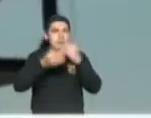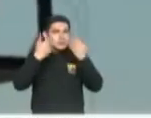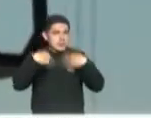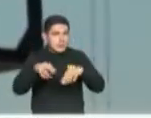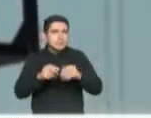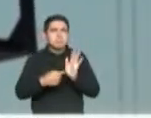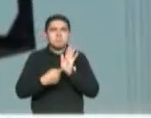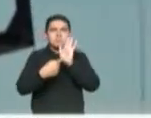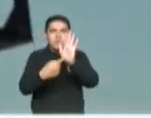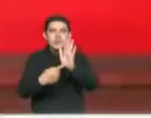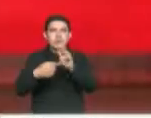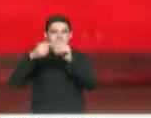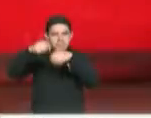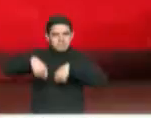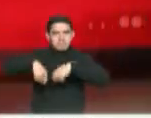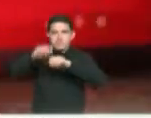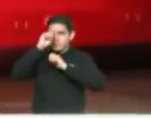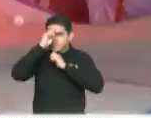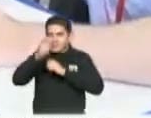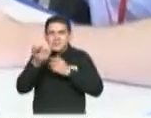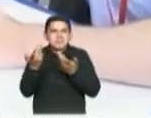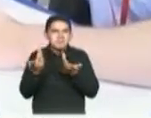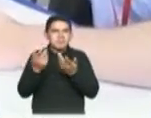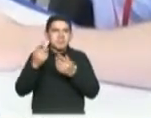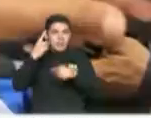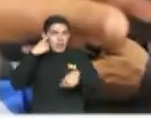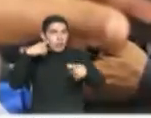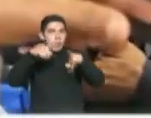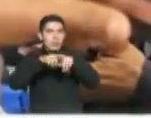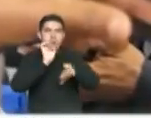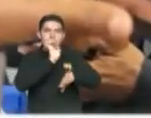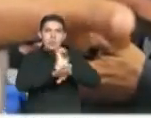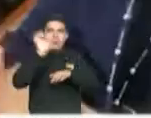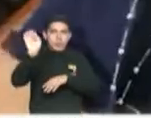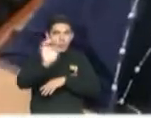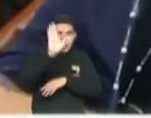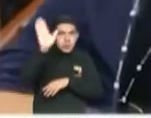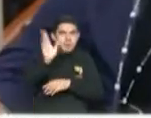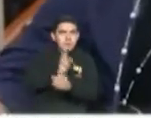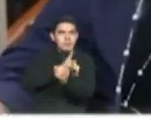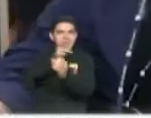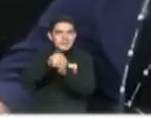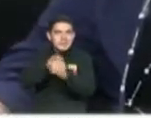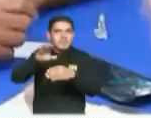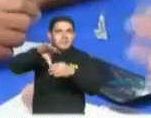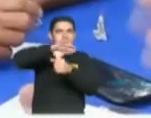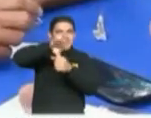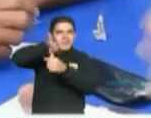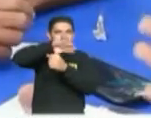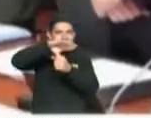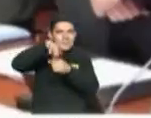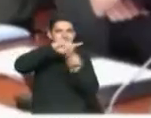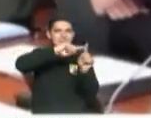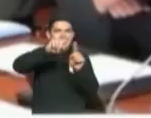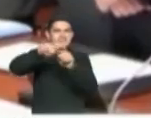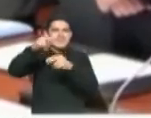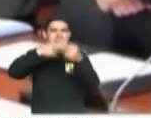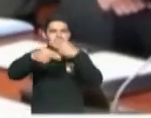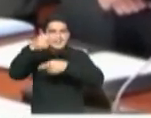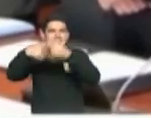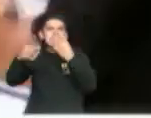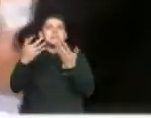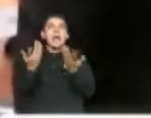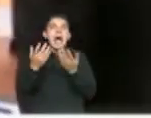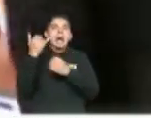ceremonia de suscripción del acuerdo multipartes con un ecuador en la que participarán los cancilleres y ministros de comercio exterior de la